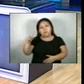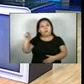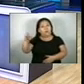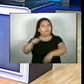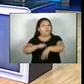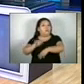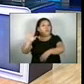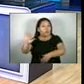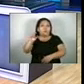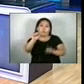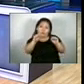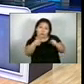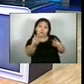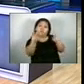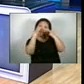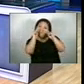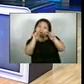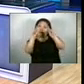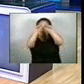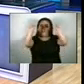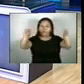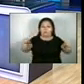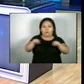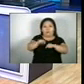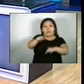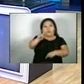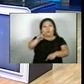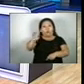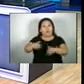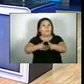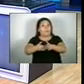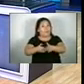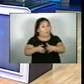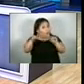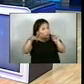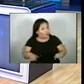invierno, que usted los puede ver a través de Canal 12 a partir de las 9 de la noche, o